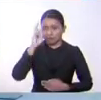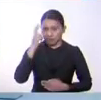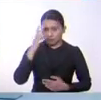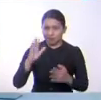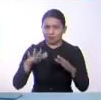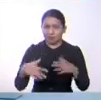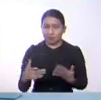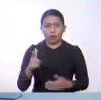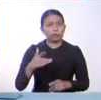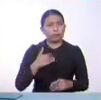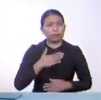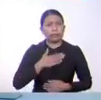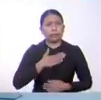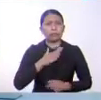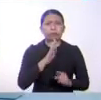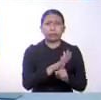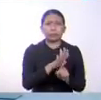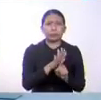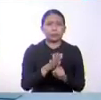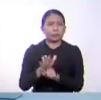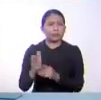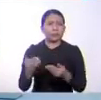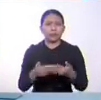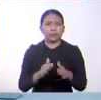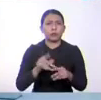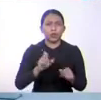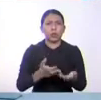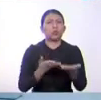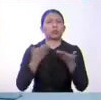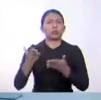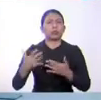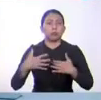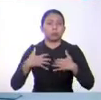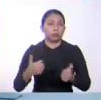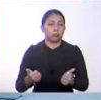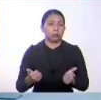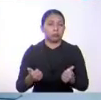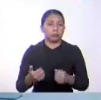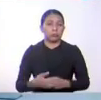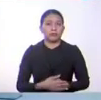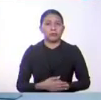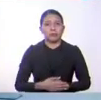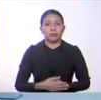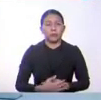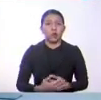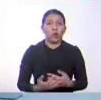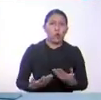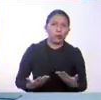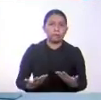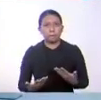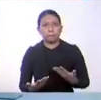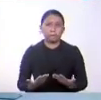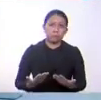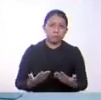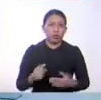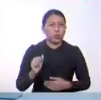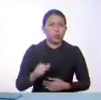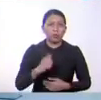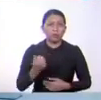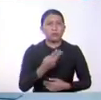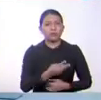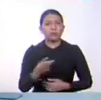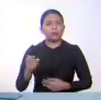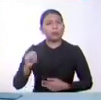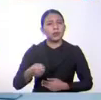con sus propiedades, que incluso podrían ser curativas o podrían dar alguna que otro material que